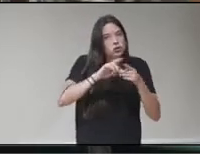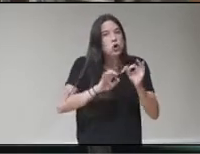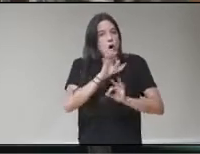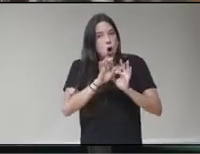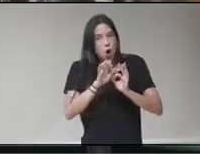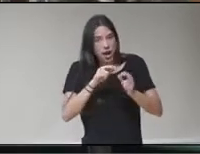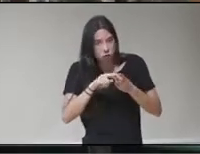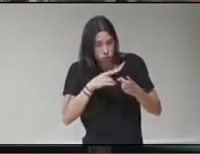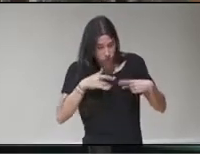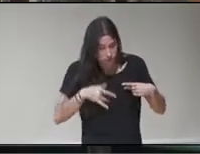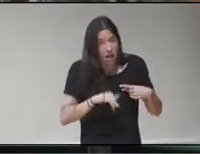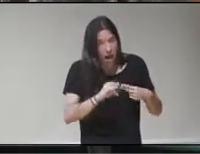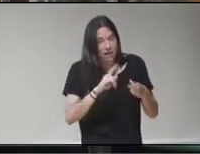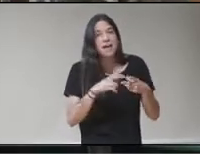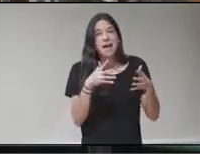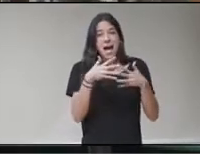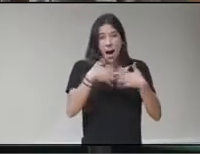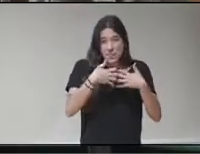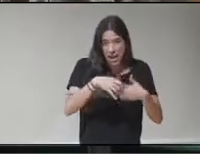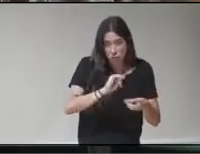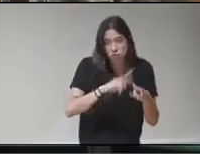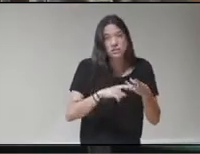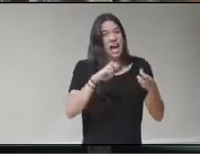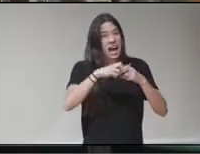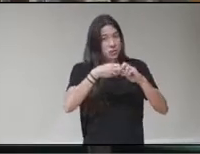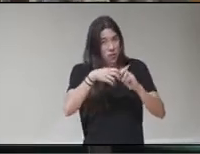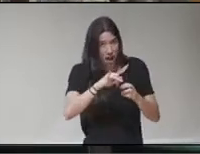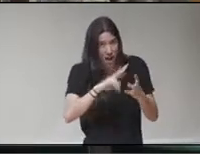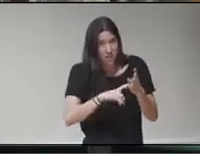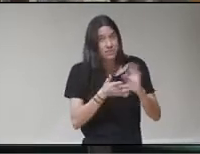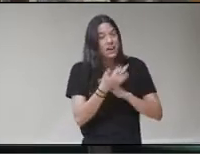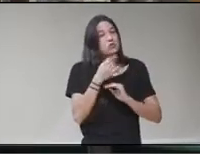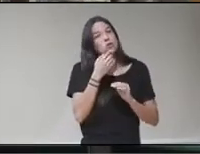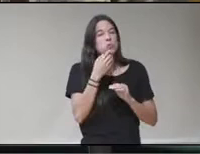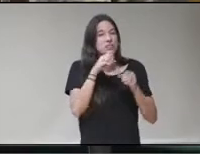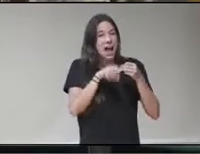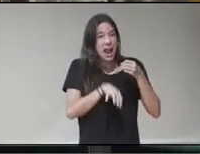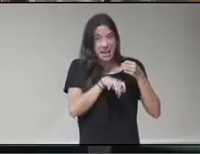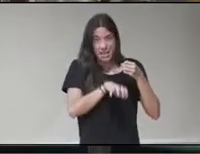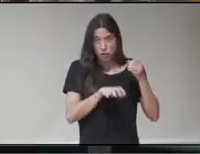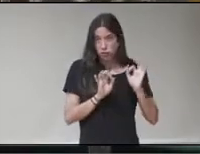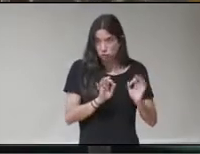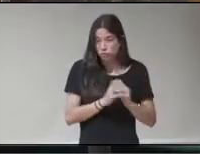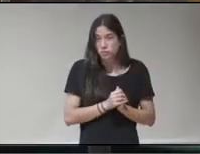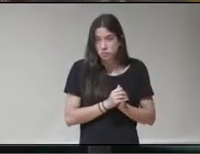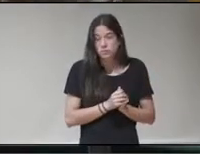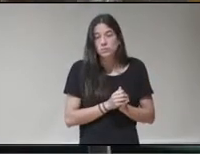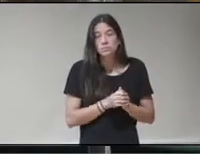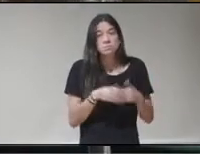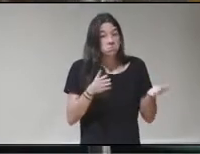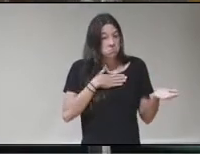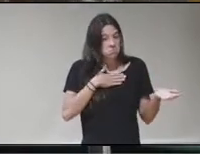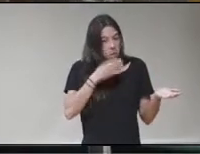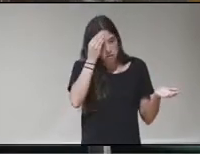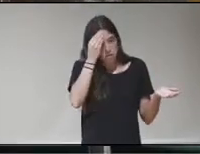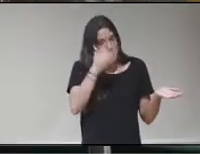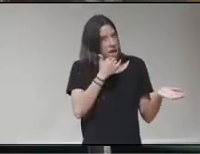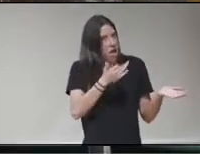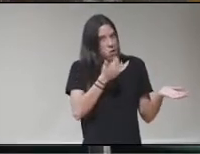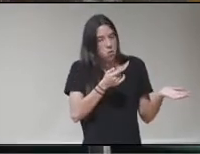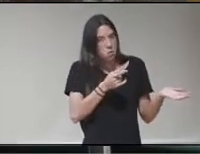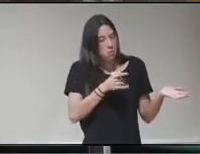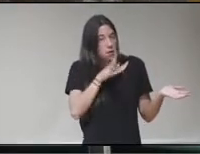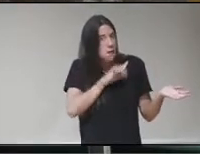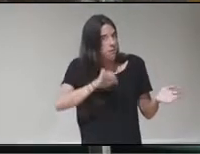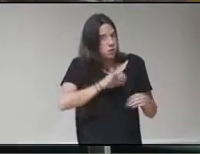aparatos, tienen articulaciones, son arácnidos en último término. Bueno, pues a mí me parece una cosa